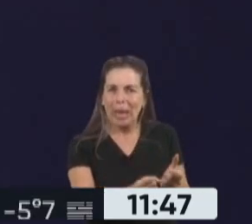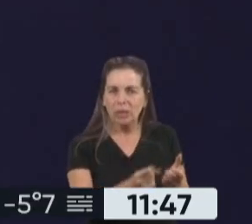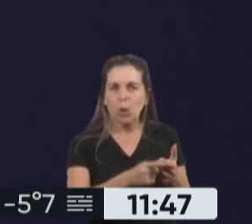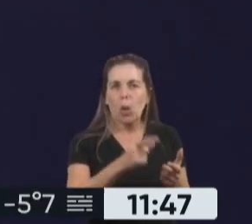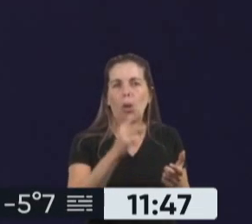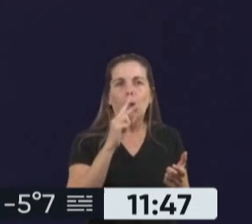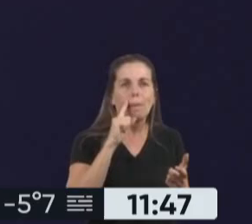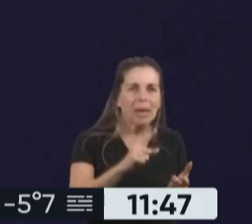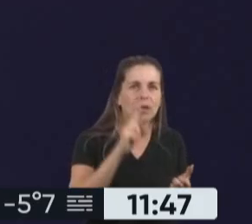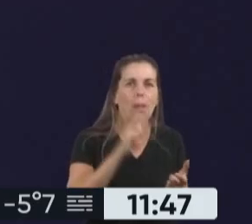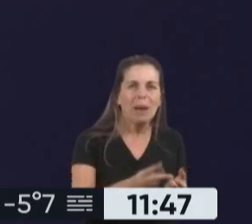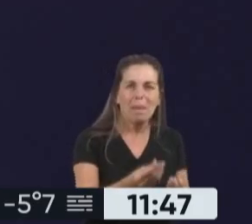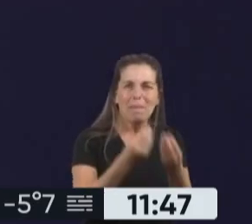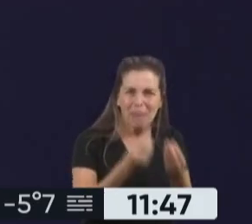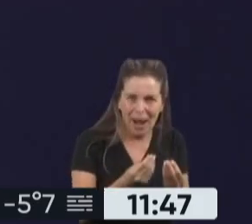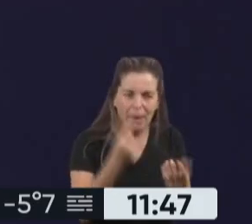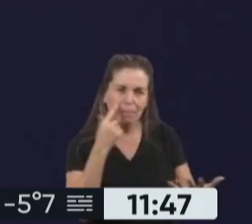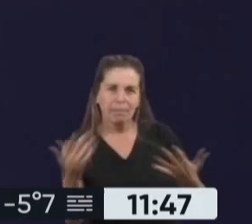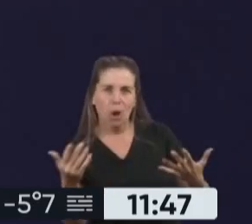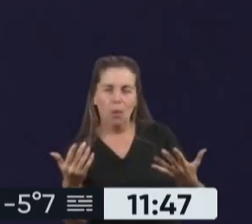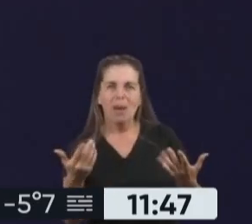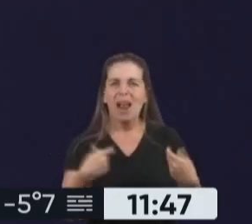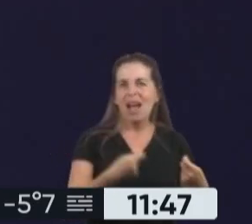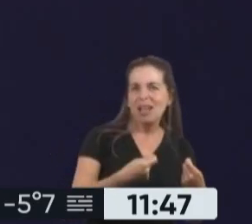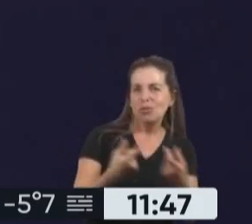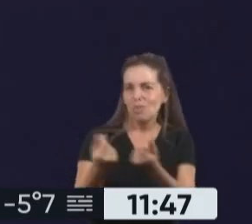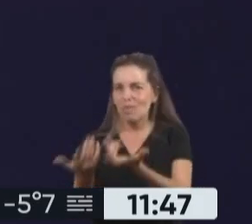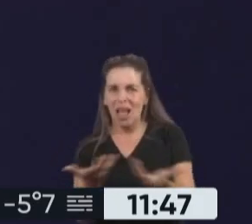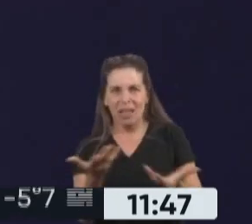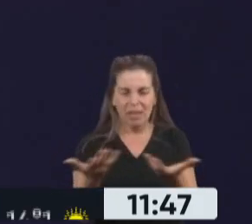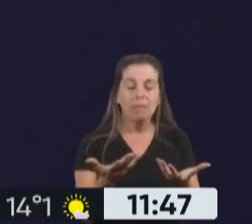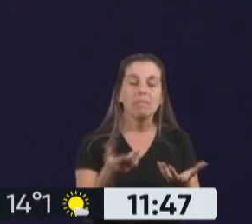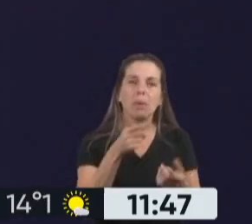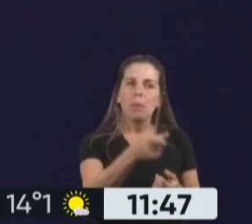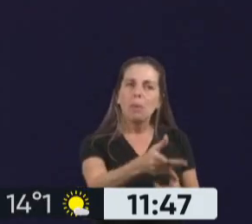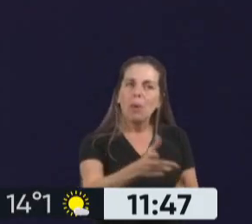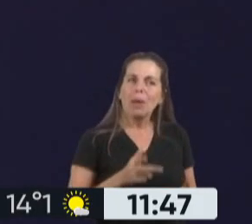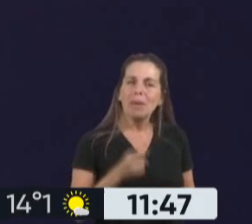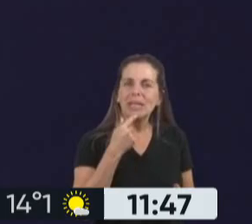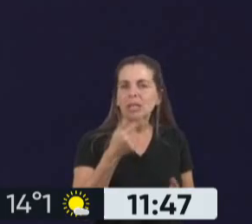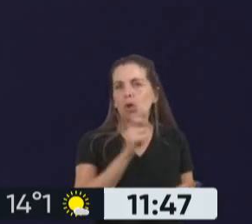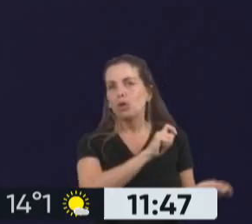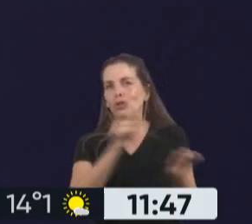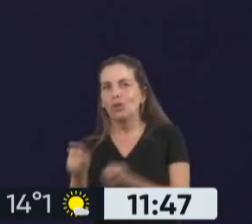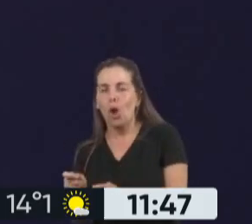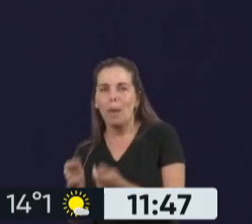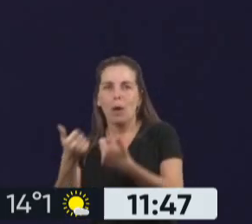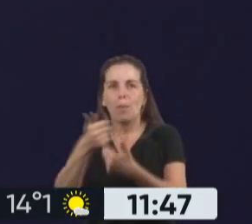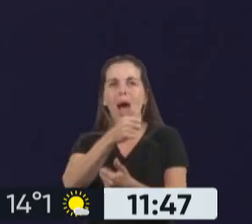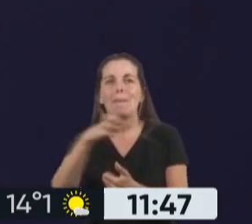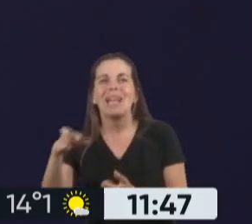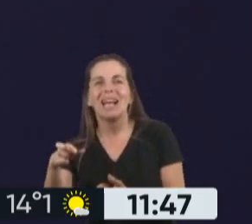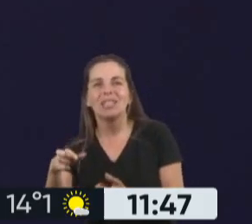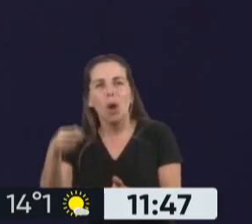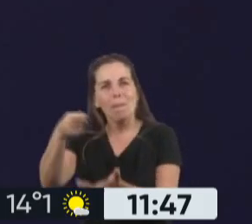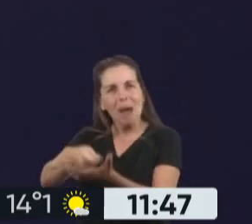tiene ningún sentido por una relación costo-beneficio y porque lo que vos decís sobre billeteras virtuales, digamos, no es